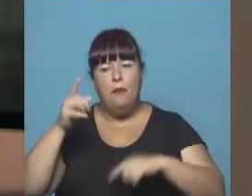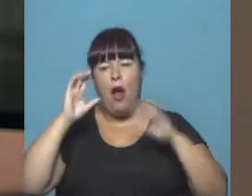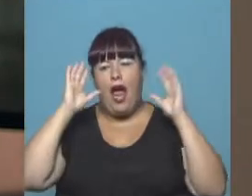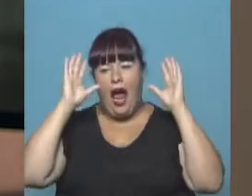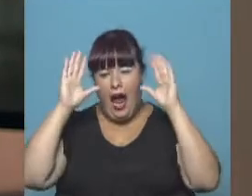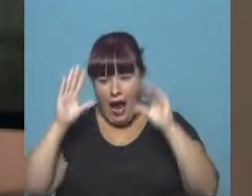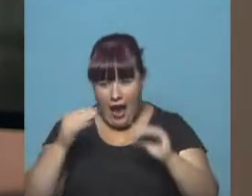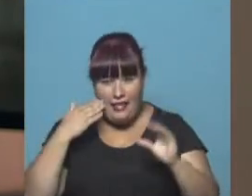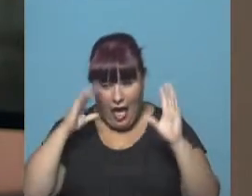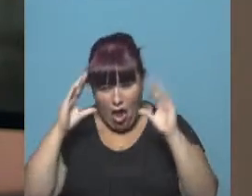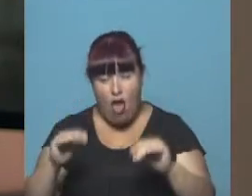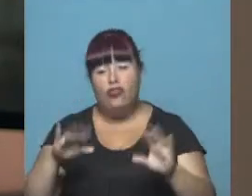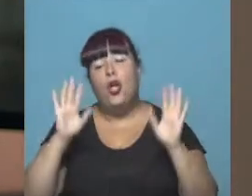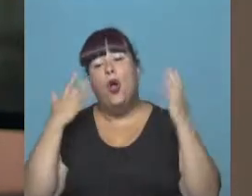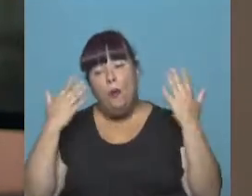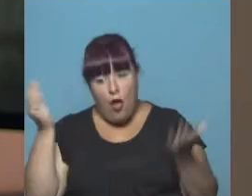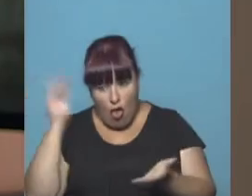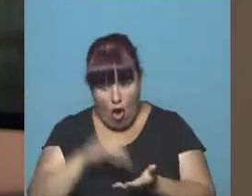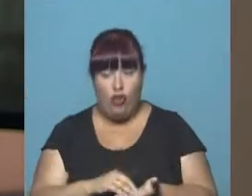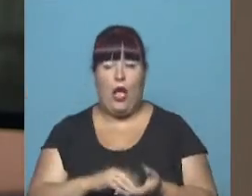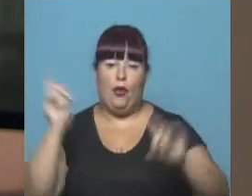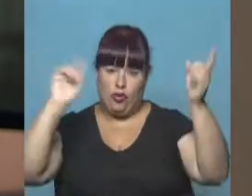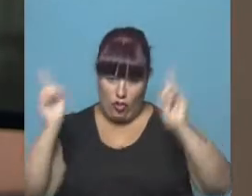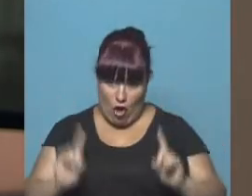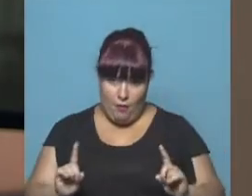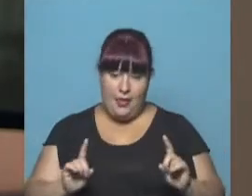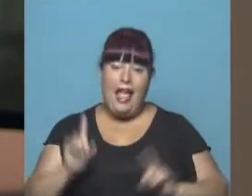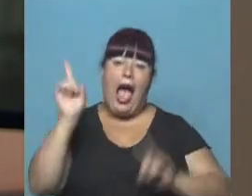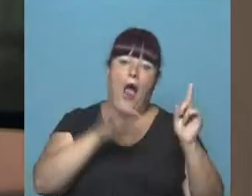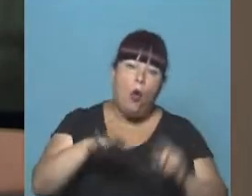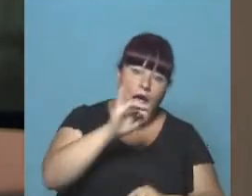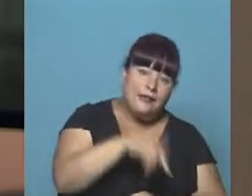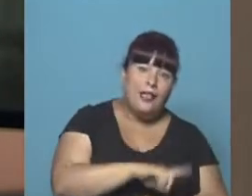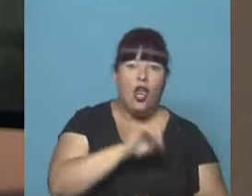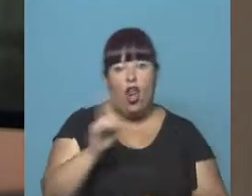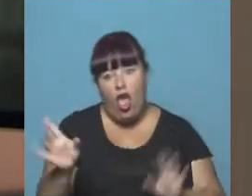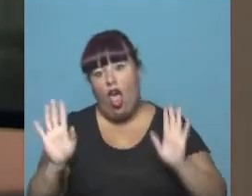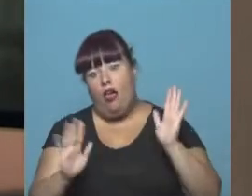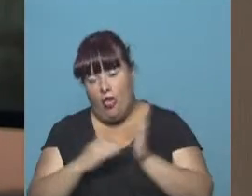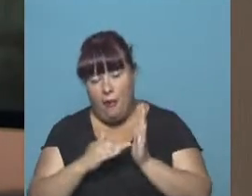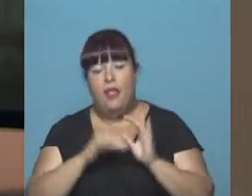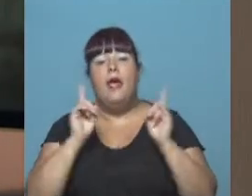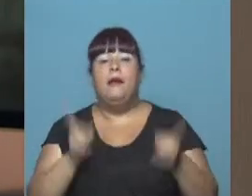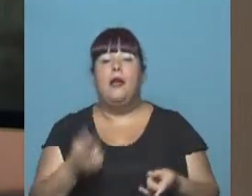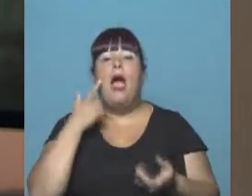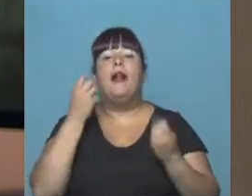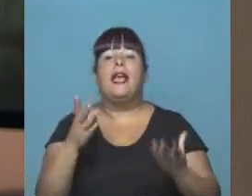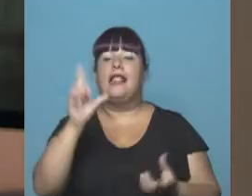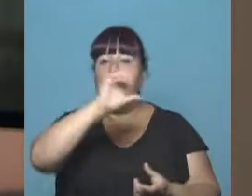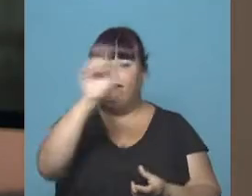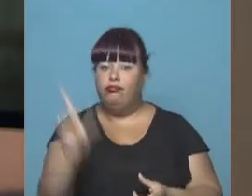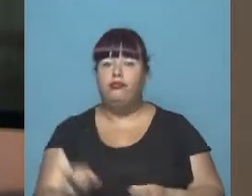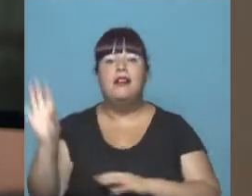el atardecer, otra vez la probabilidad de tormentas aisladas. Y a propósito, vamos a ver la